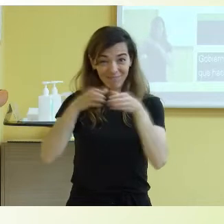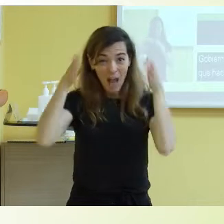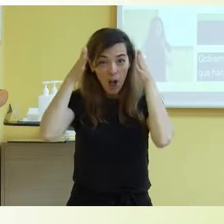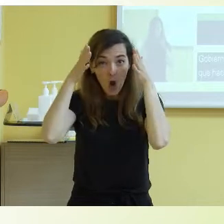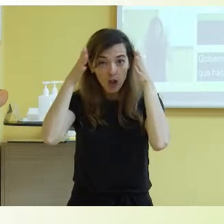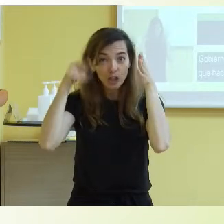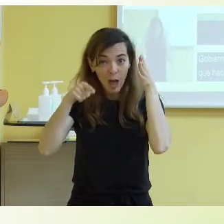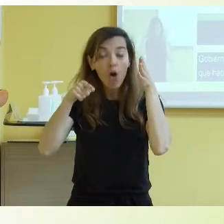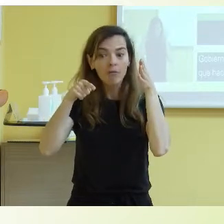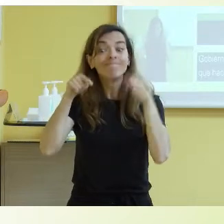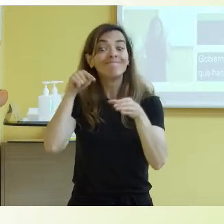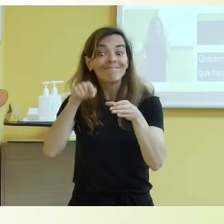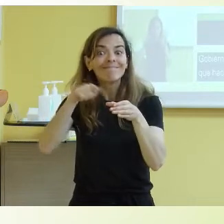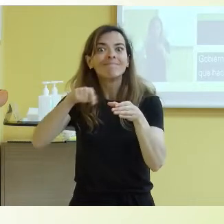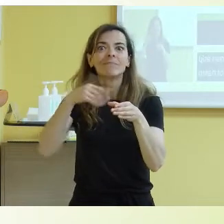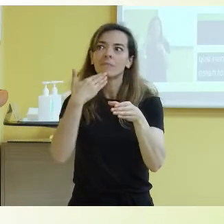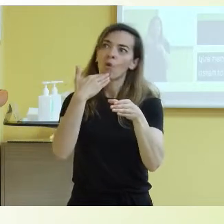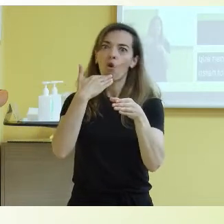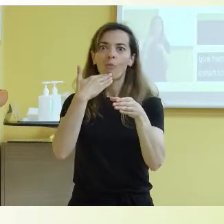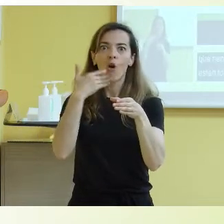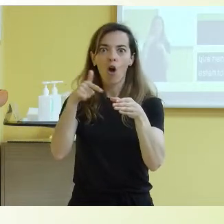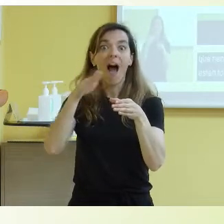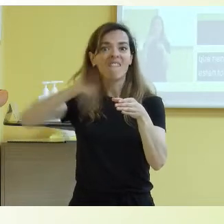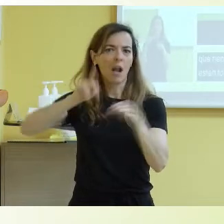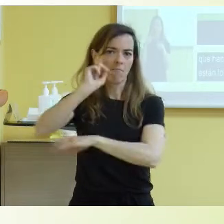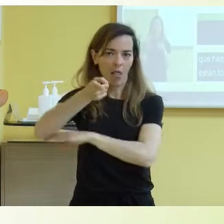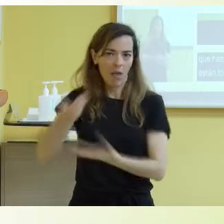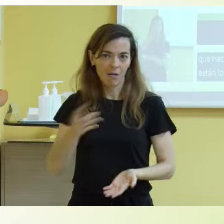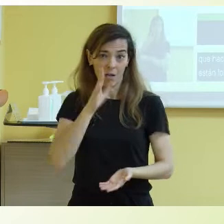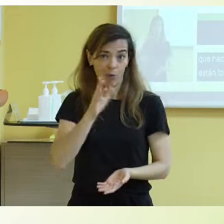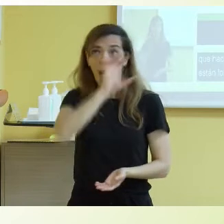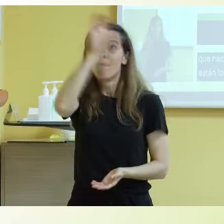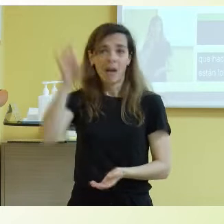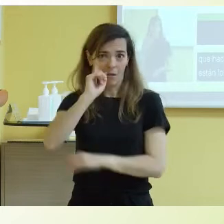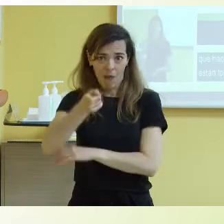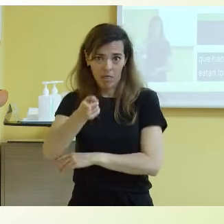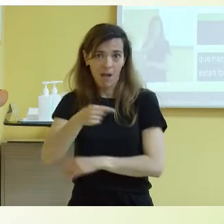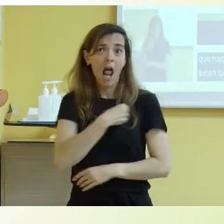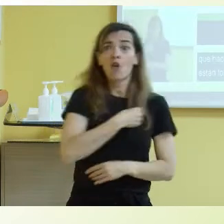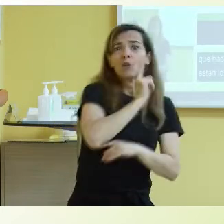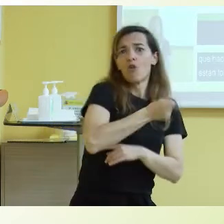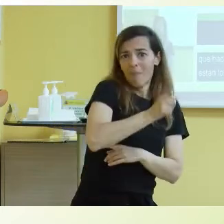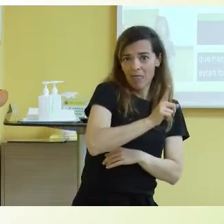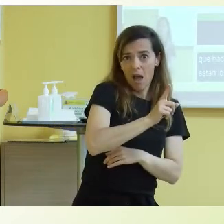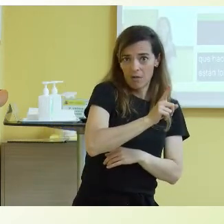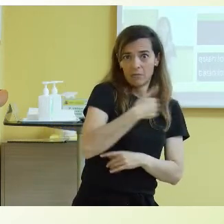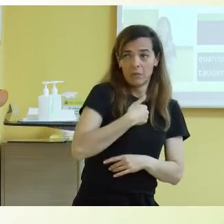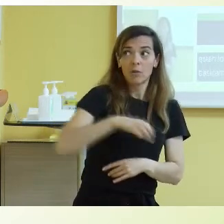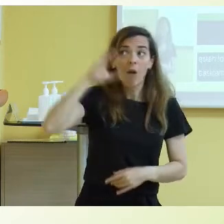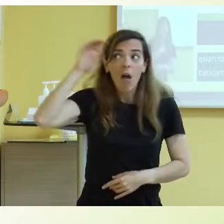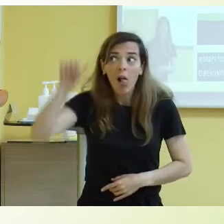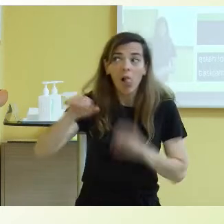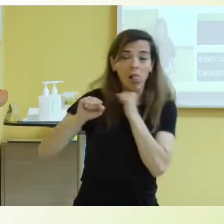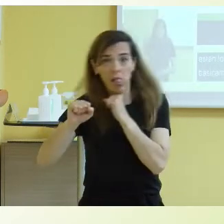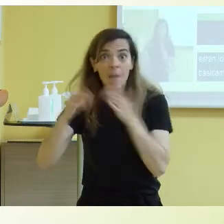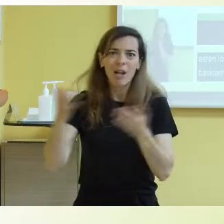en los consejos de Estado, que son básicamente los que al final mandan, porque los que mandan son los países, no manda la propia Comisión, la Comisión se sujeta a lo que dicen los países, pero son